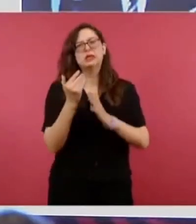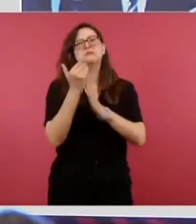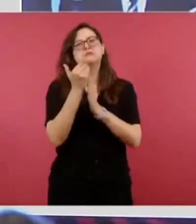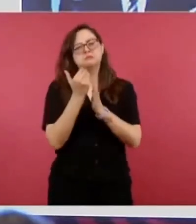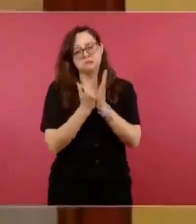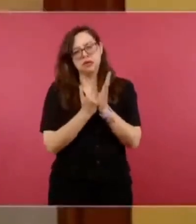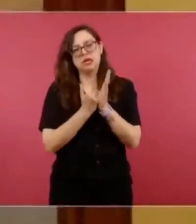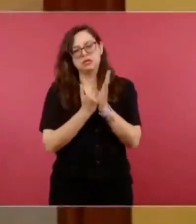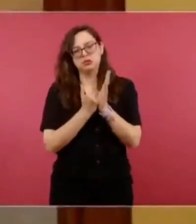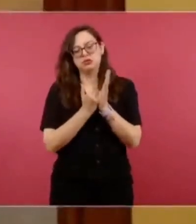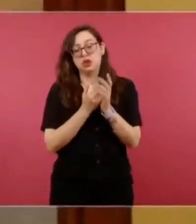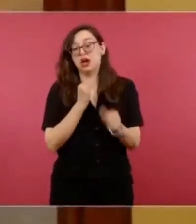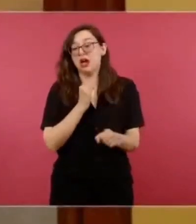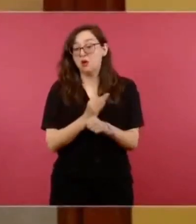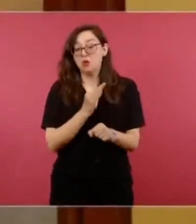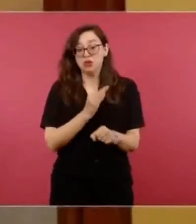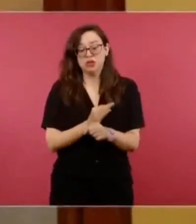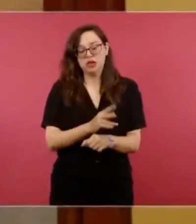Los más sometidos